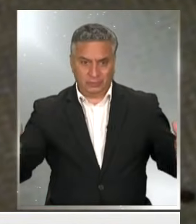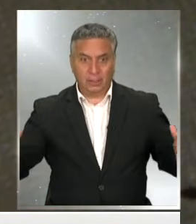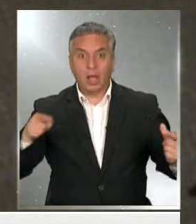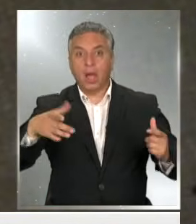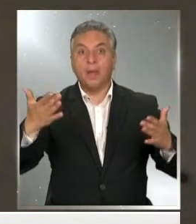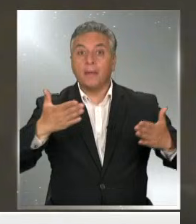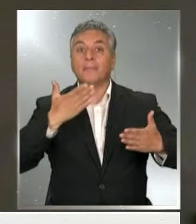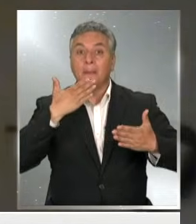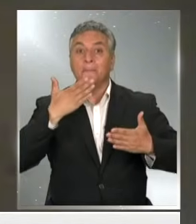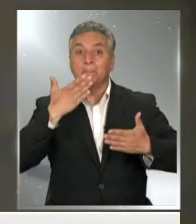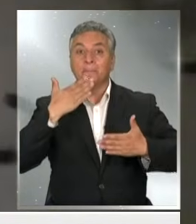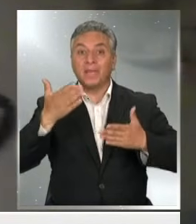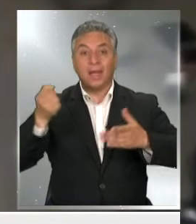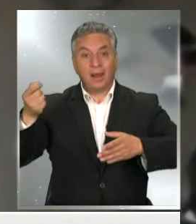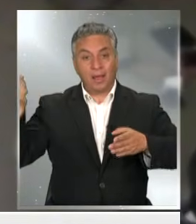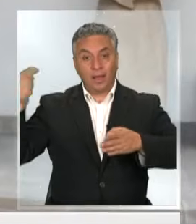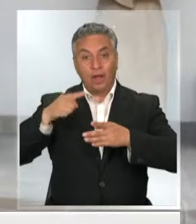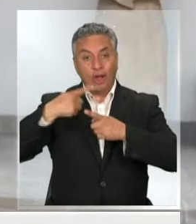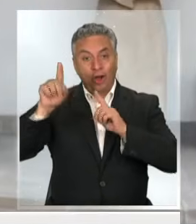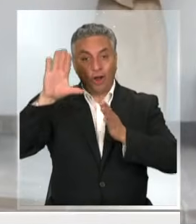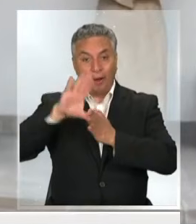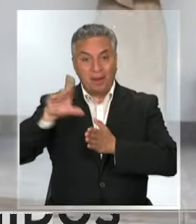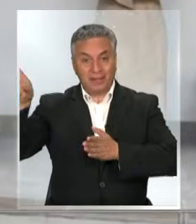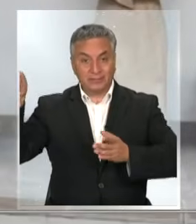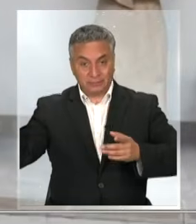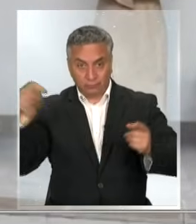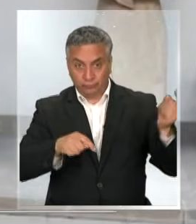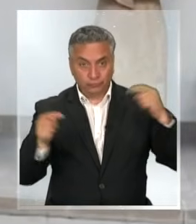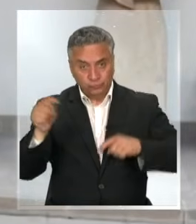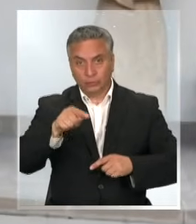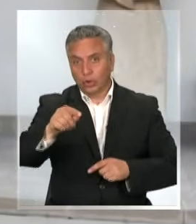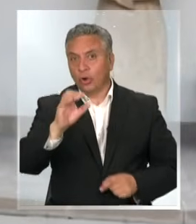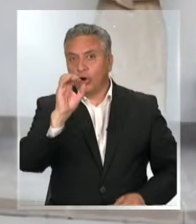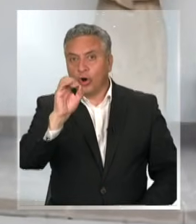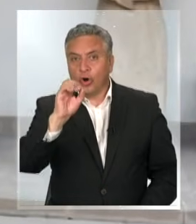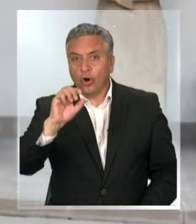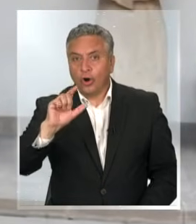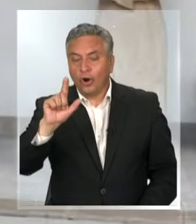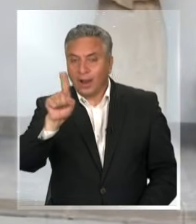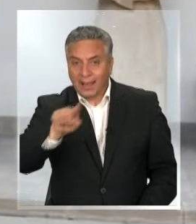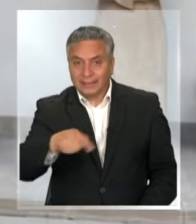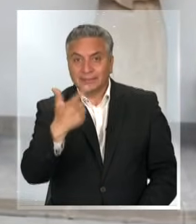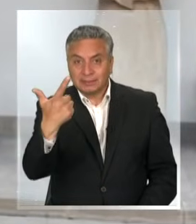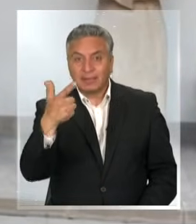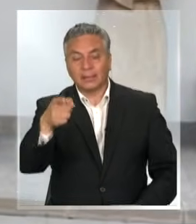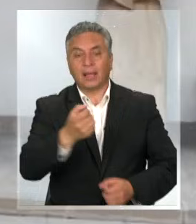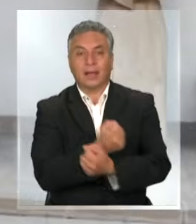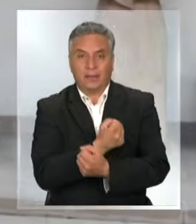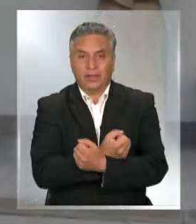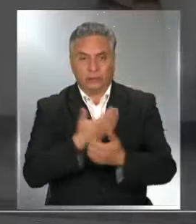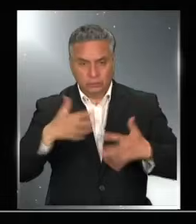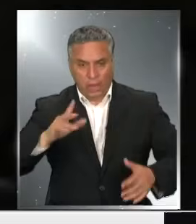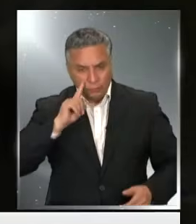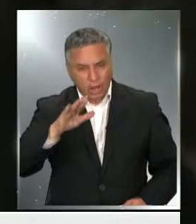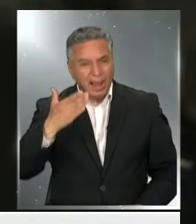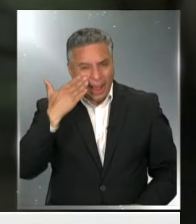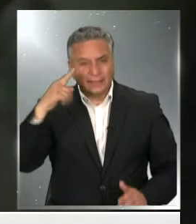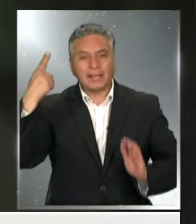frontera. Y justamente en esta oportunidad, gracias a una investigación del OS-7 de Carabineros, se logró detectar casi una tonelada de